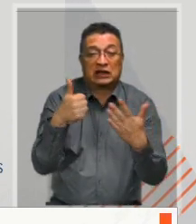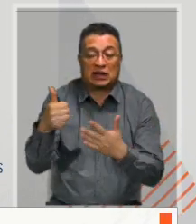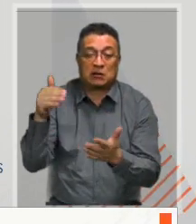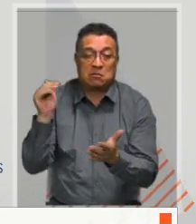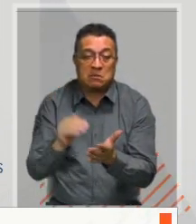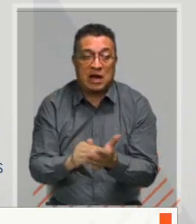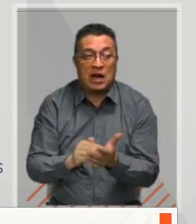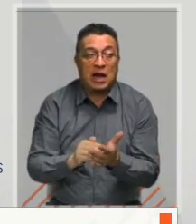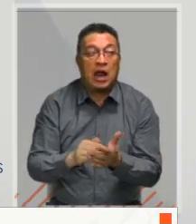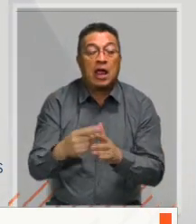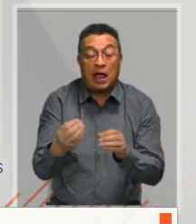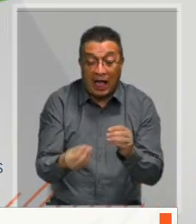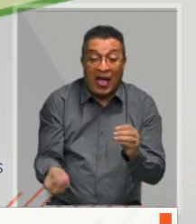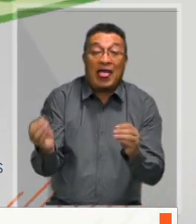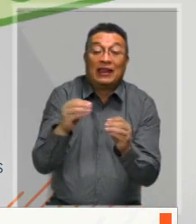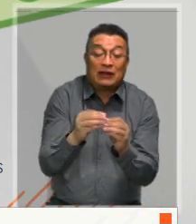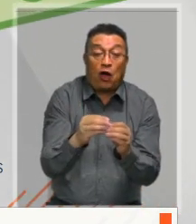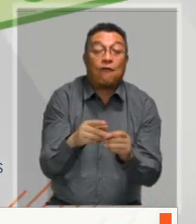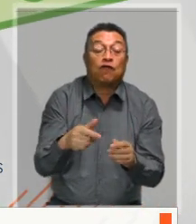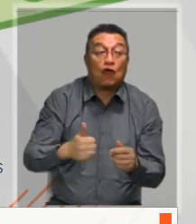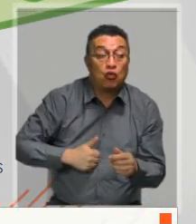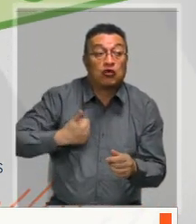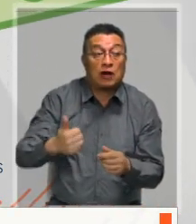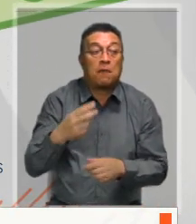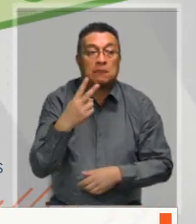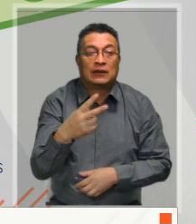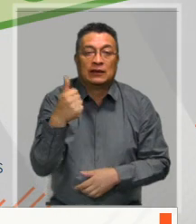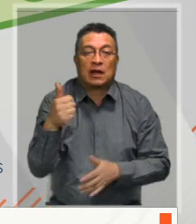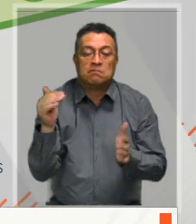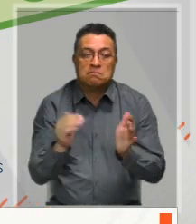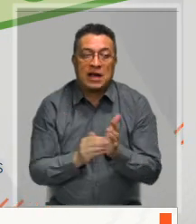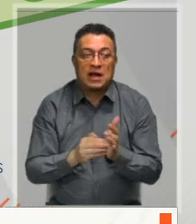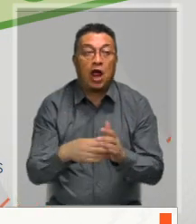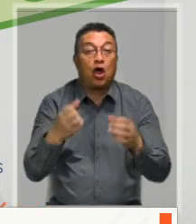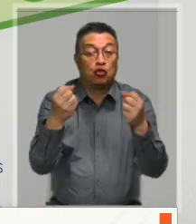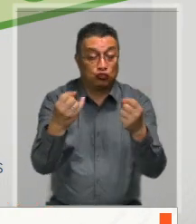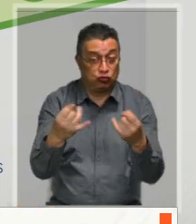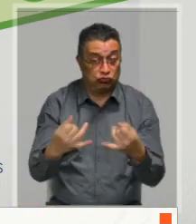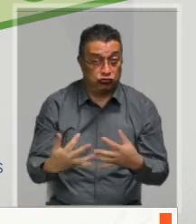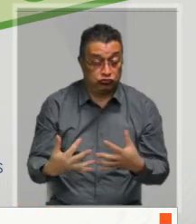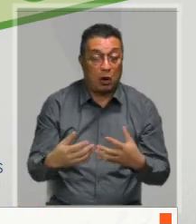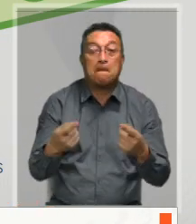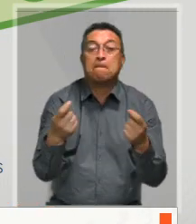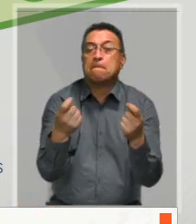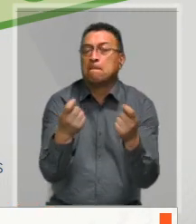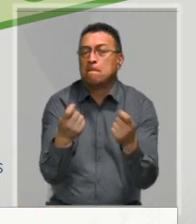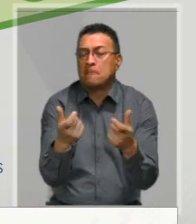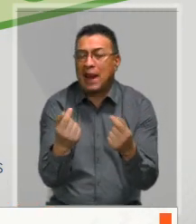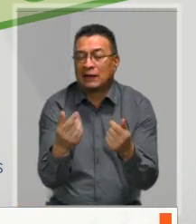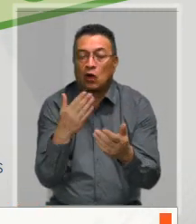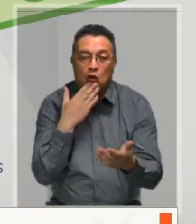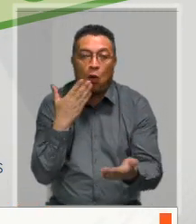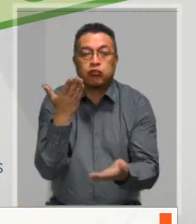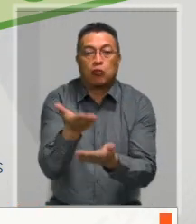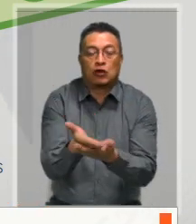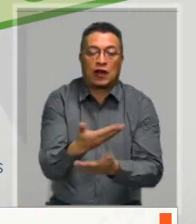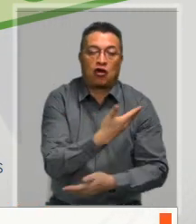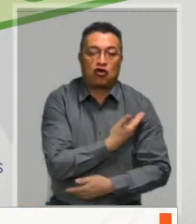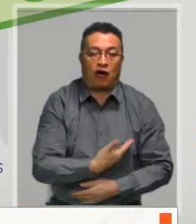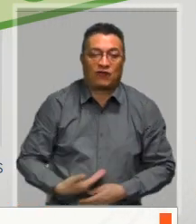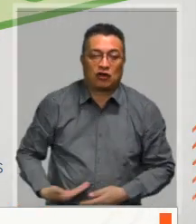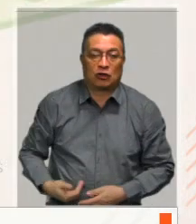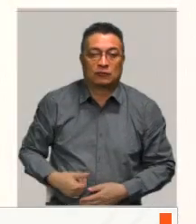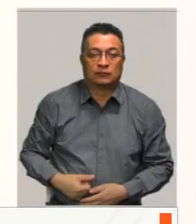por cotización adicional voluntaria unos 26.000 pesos. Los números son muy similares a los de la propuesta del gobierno.